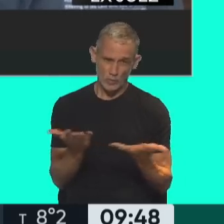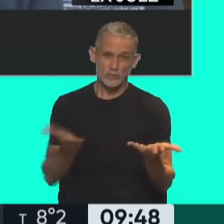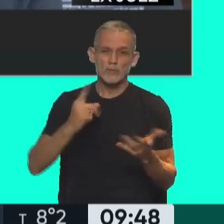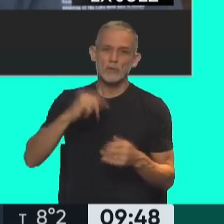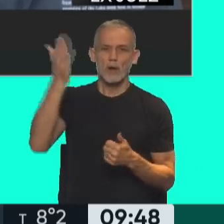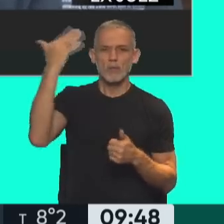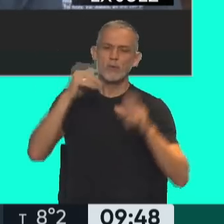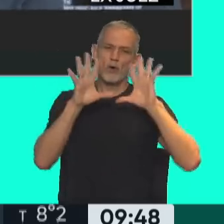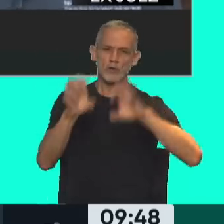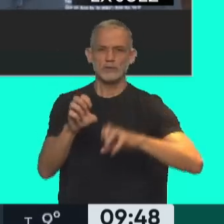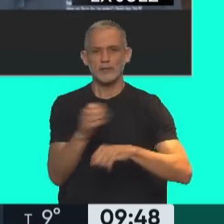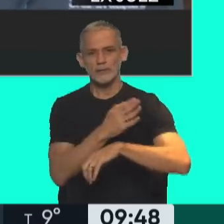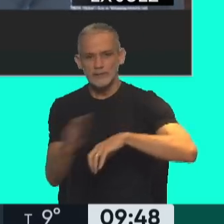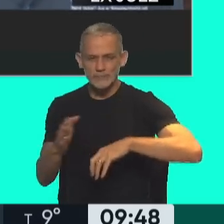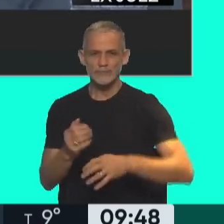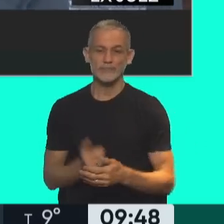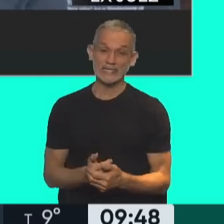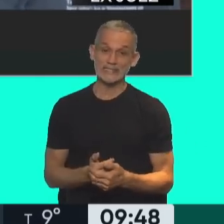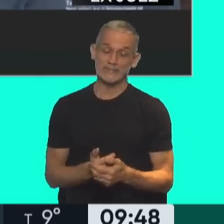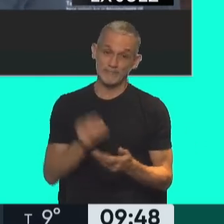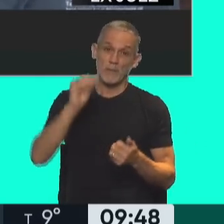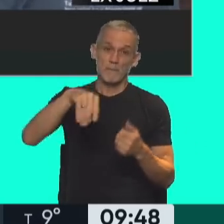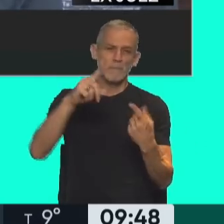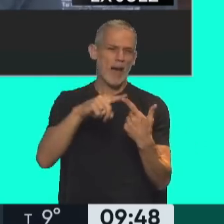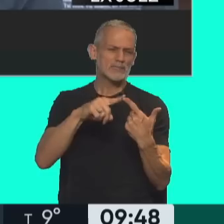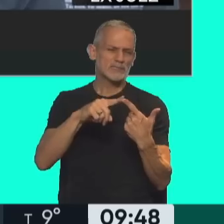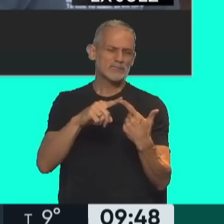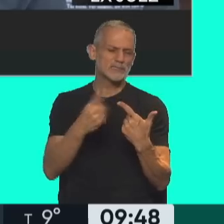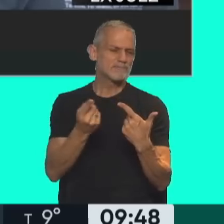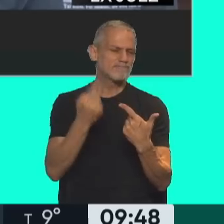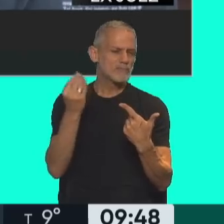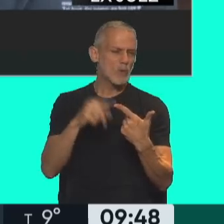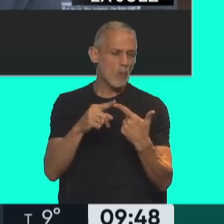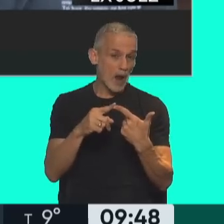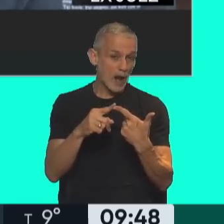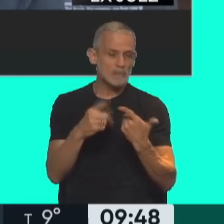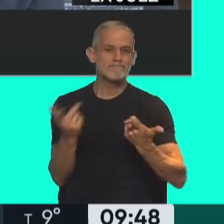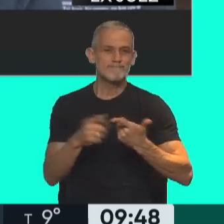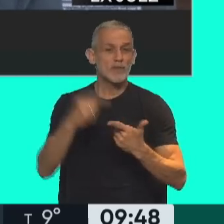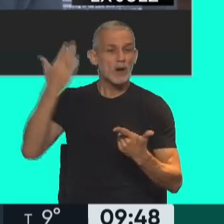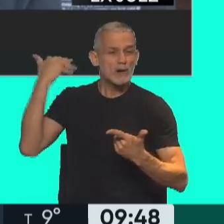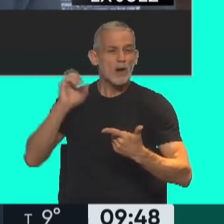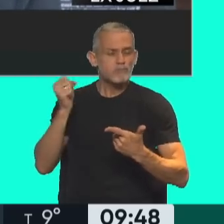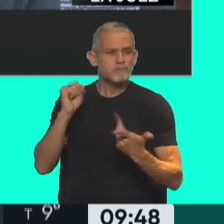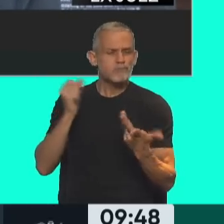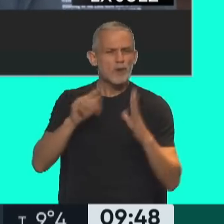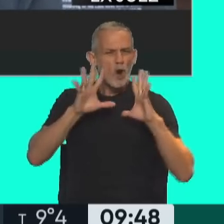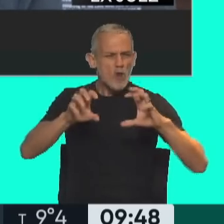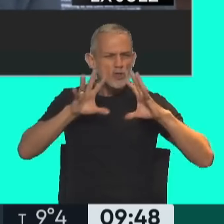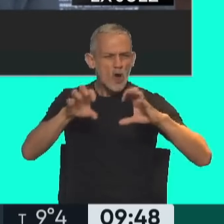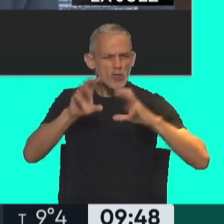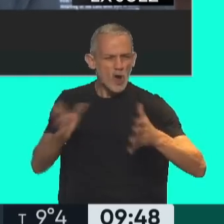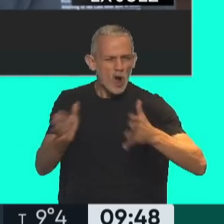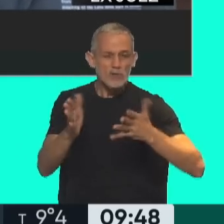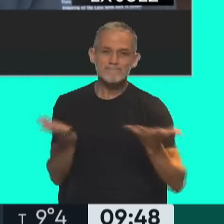discurso de odio y otro otro hecho a tener en cuenta es que esos antecedentes de discurso de odio no se